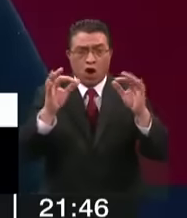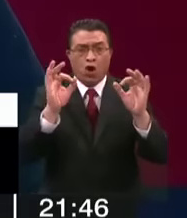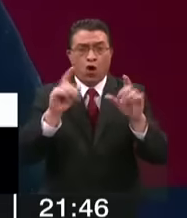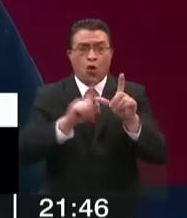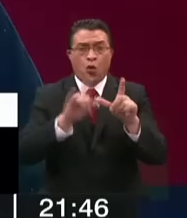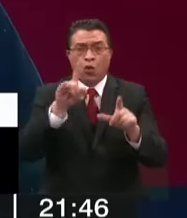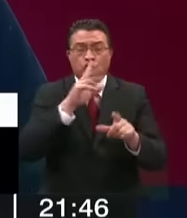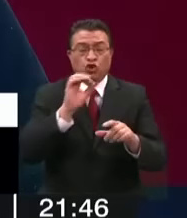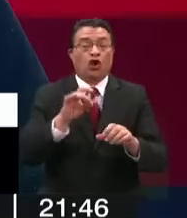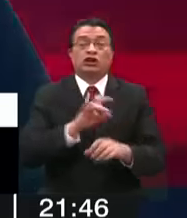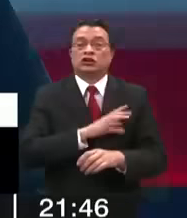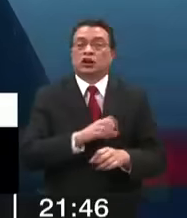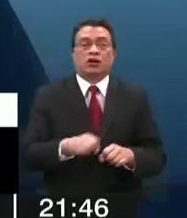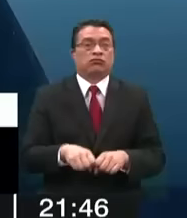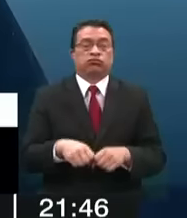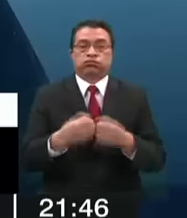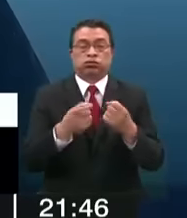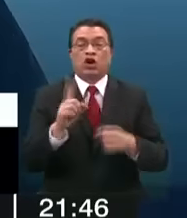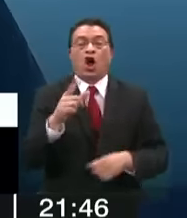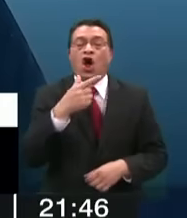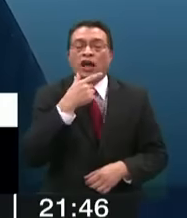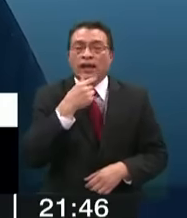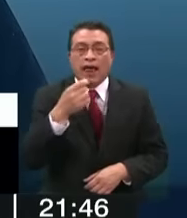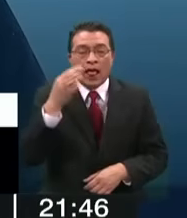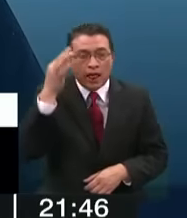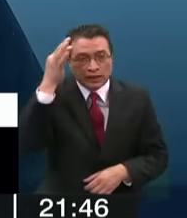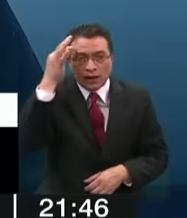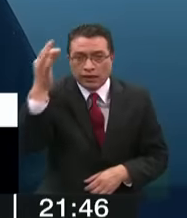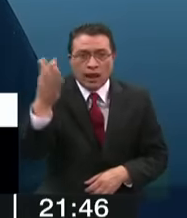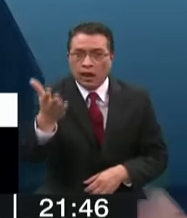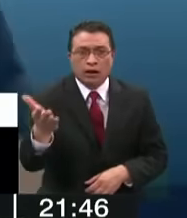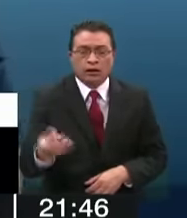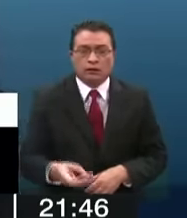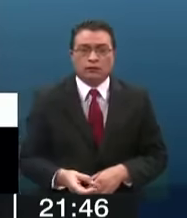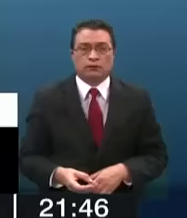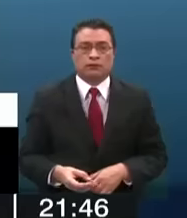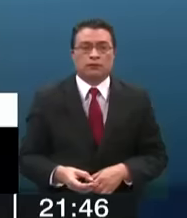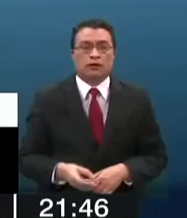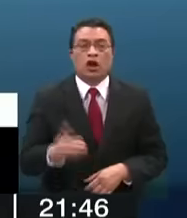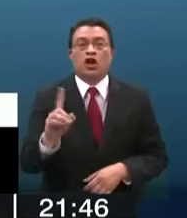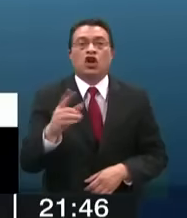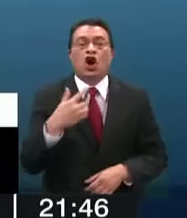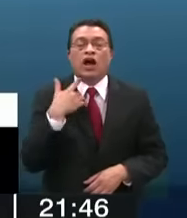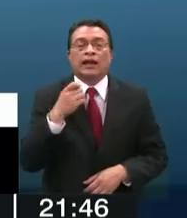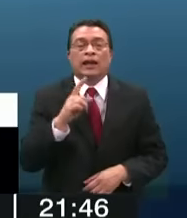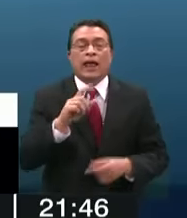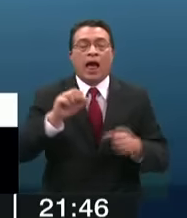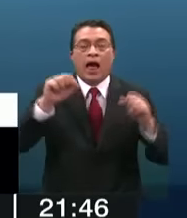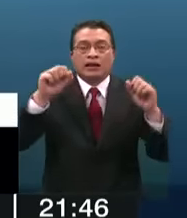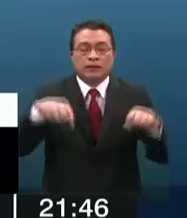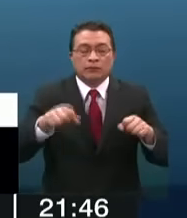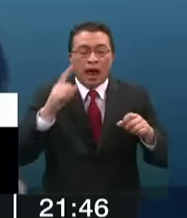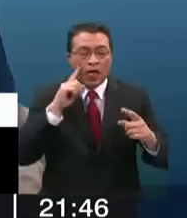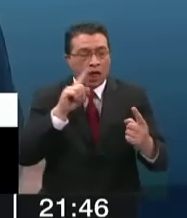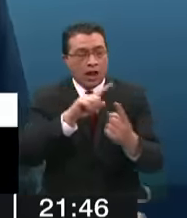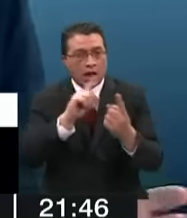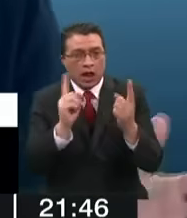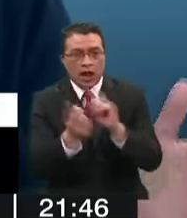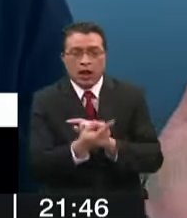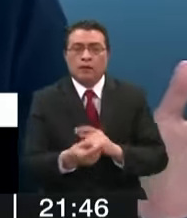que explota. No quieren entender. No quieren aceptar la vuelta de tuerca.